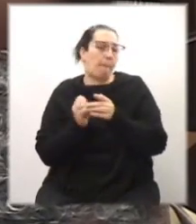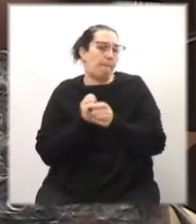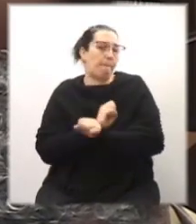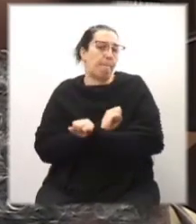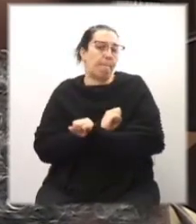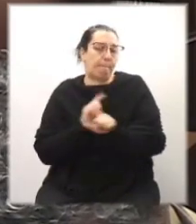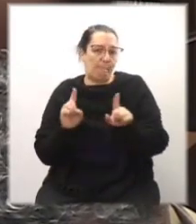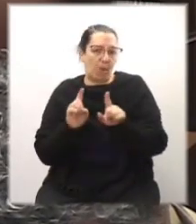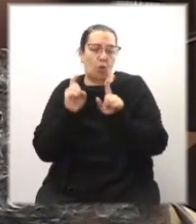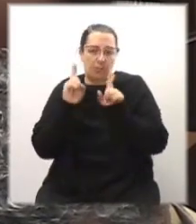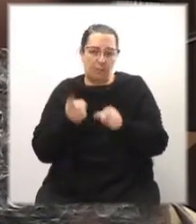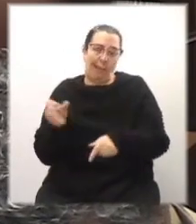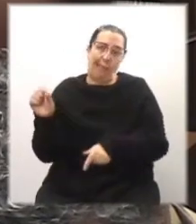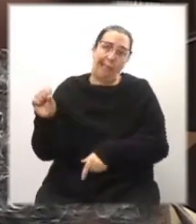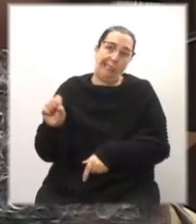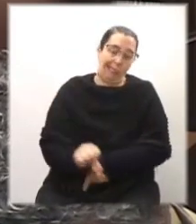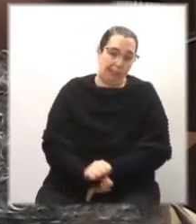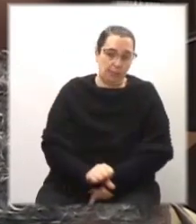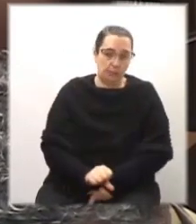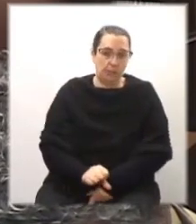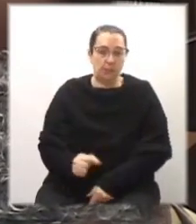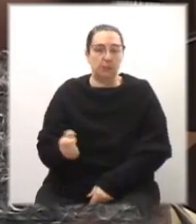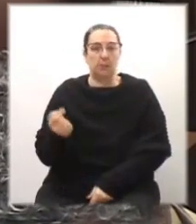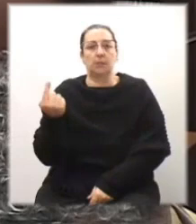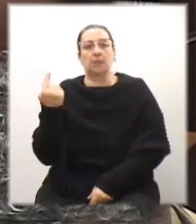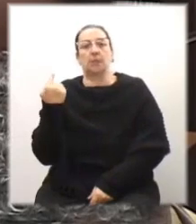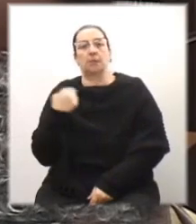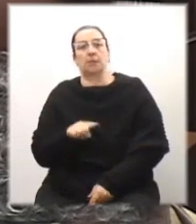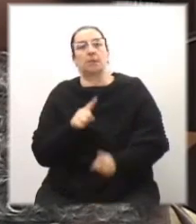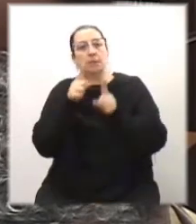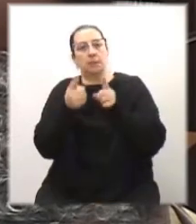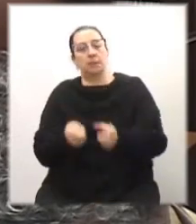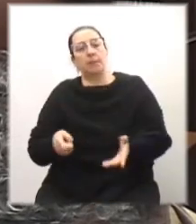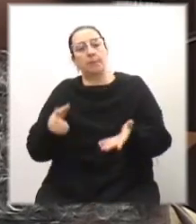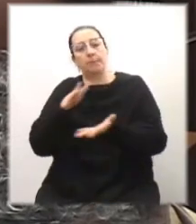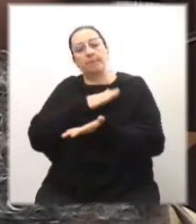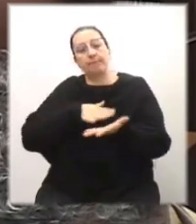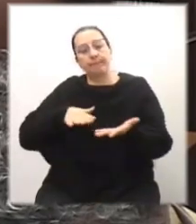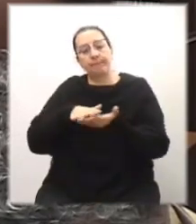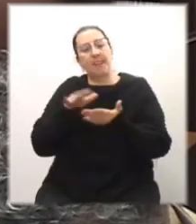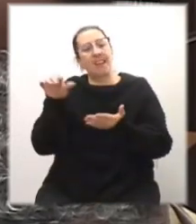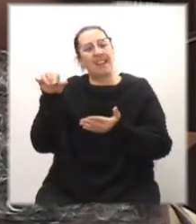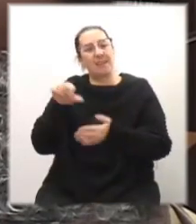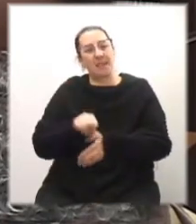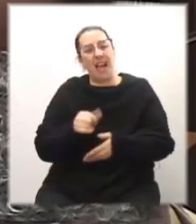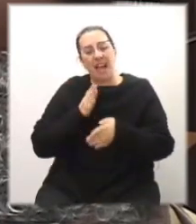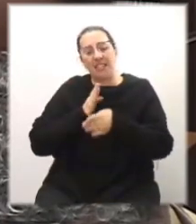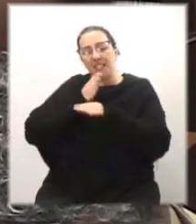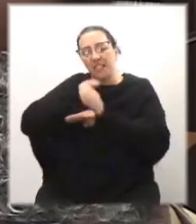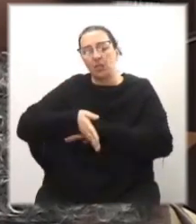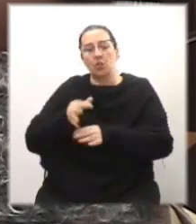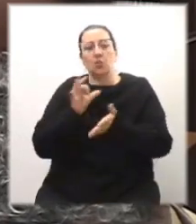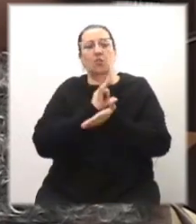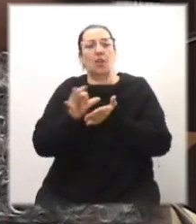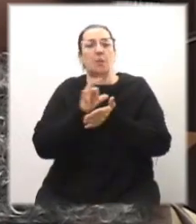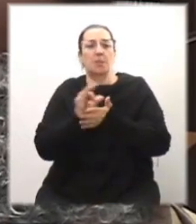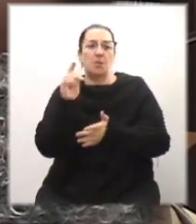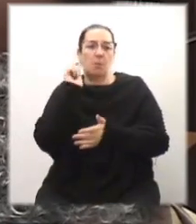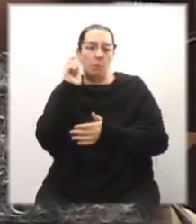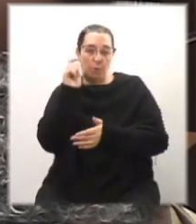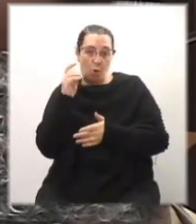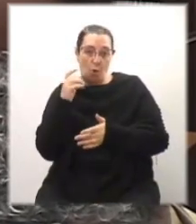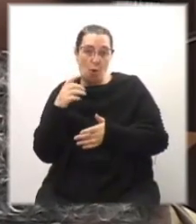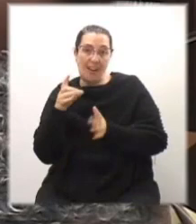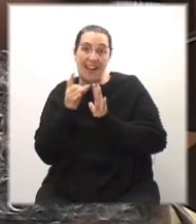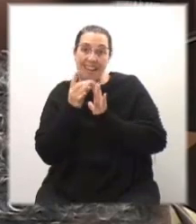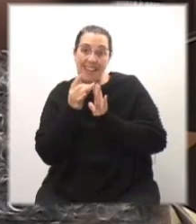deterioros. Por un lado, y en un marco general de decaimiento en el acceso a servicios públicos de calidad, la ciudadanía,